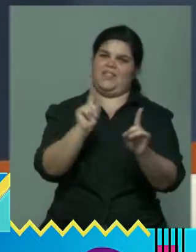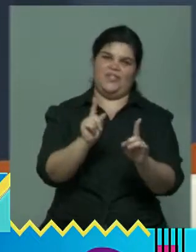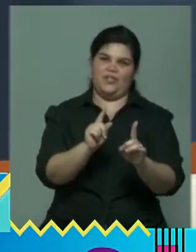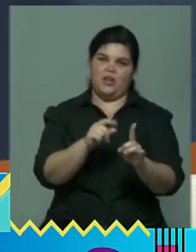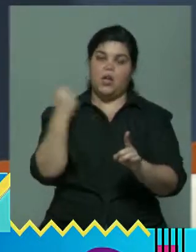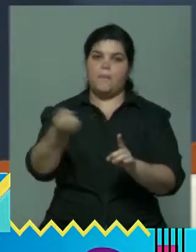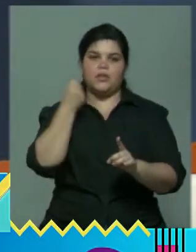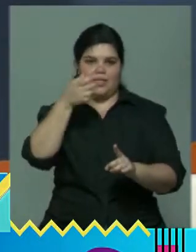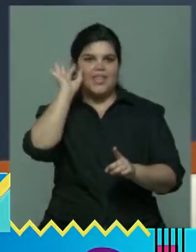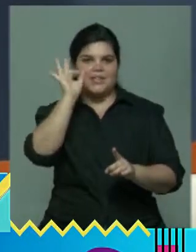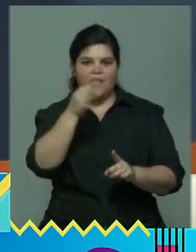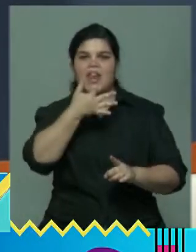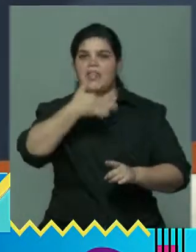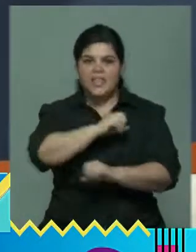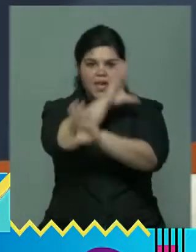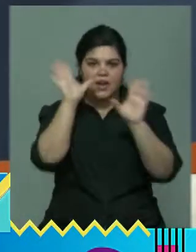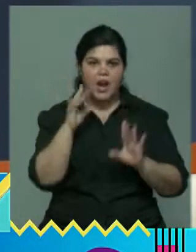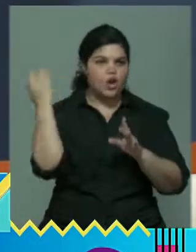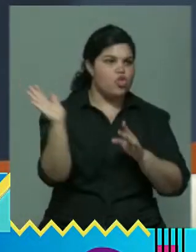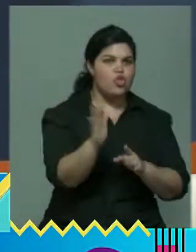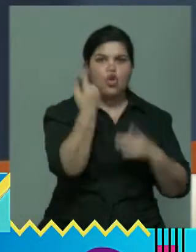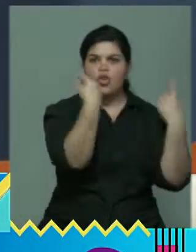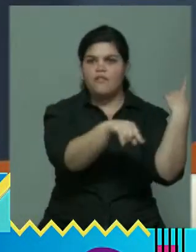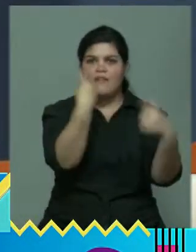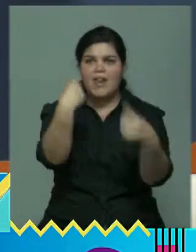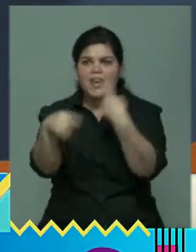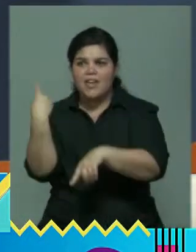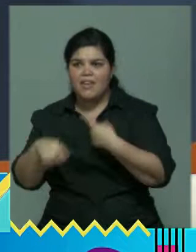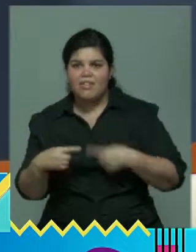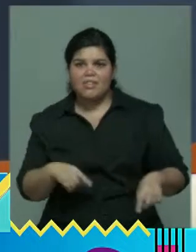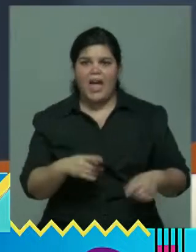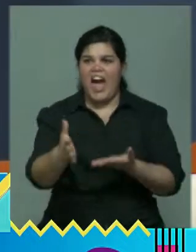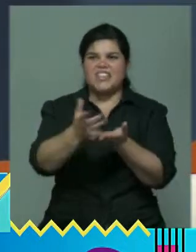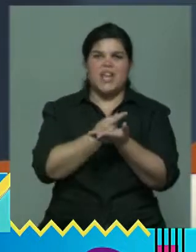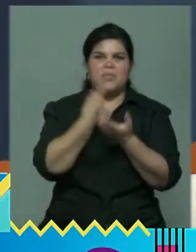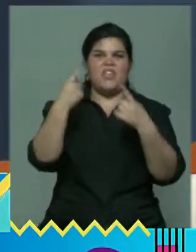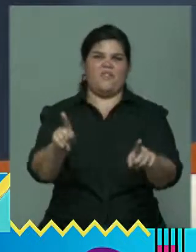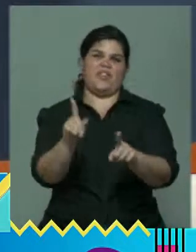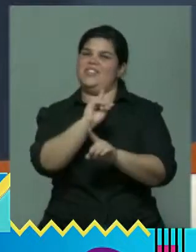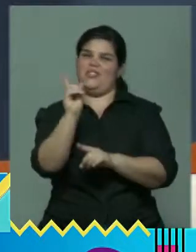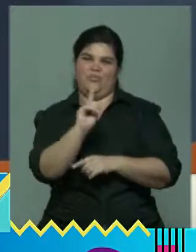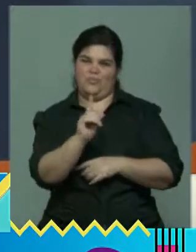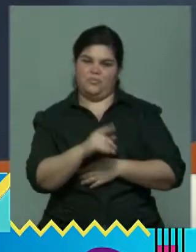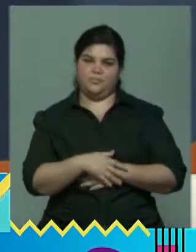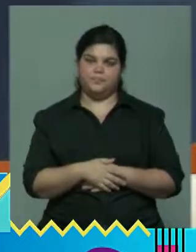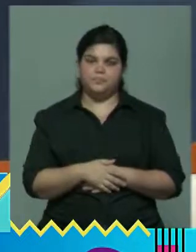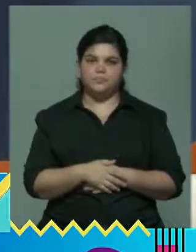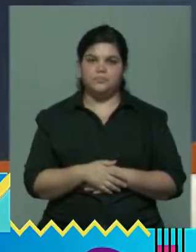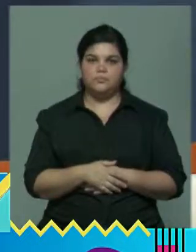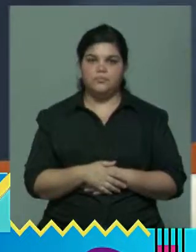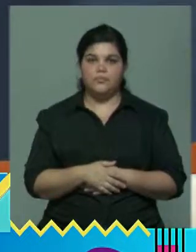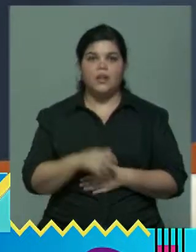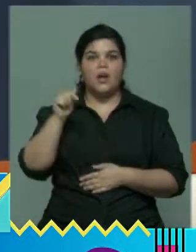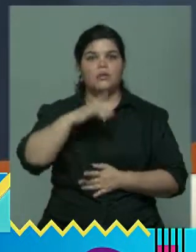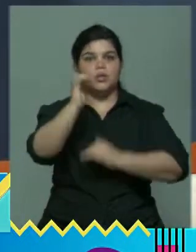supuesto es el gran desafío que yo creo que viene por delante. Volviendo un poco a tu pregunta, si podemos decir